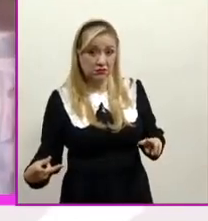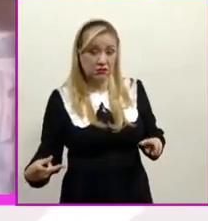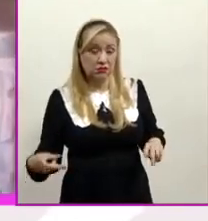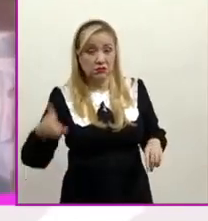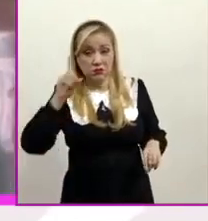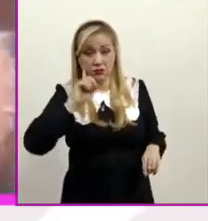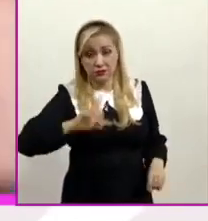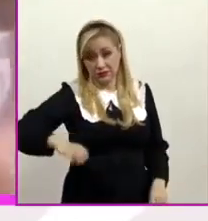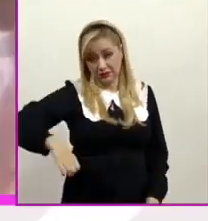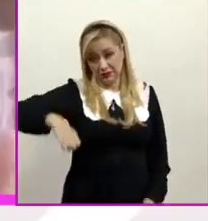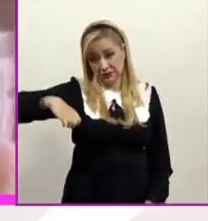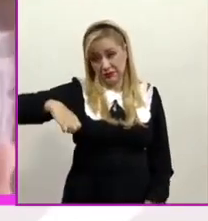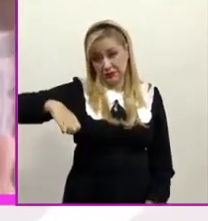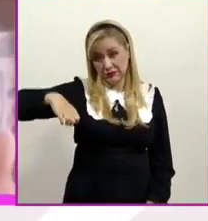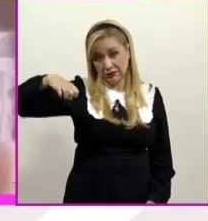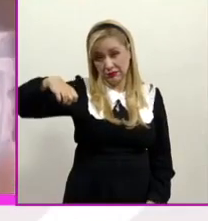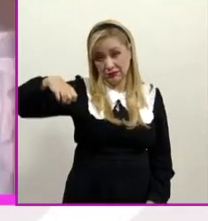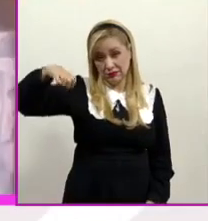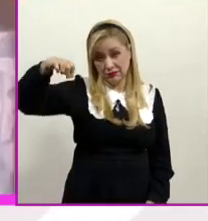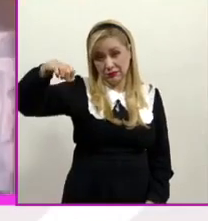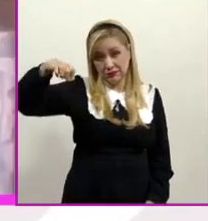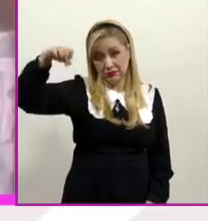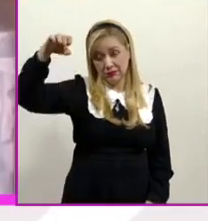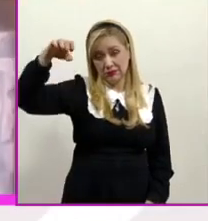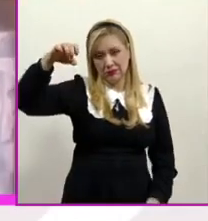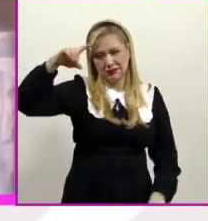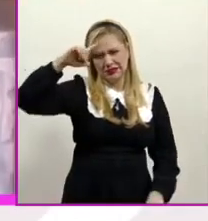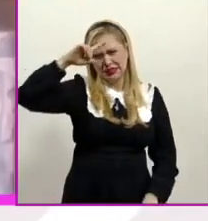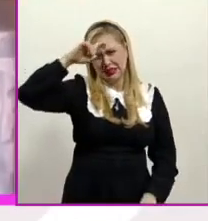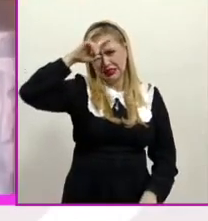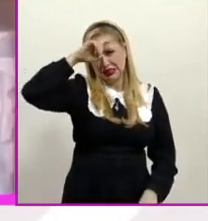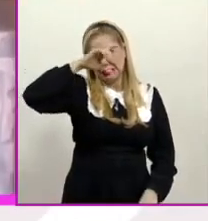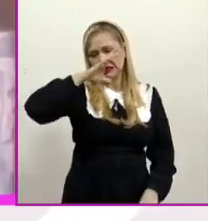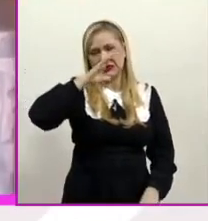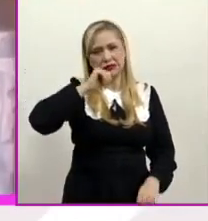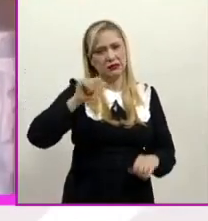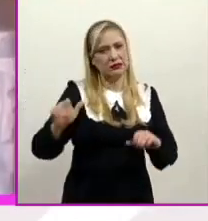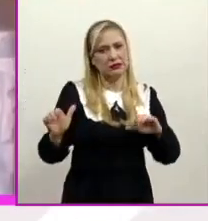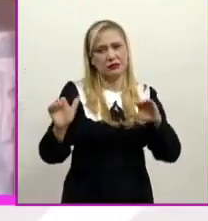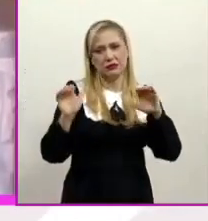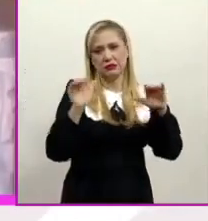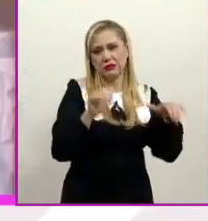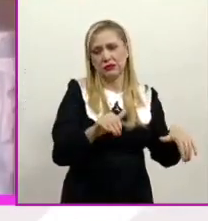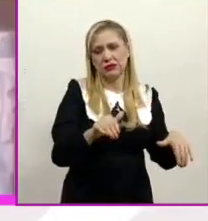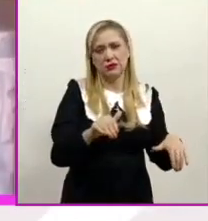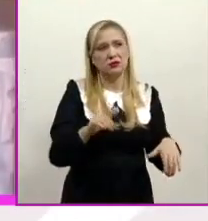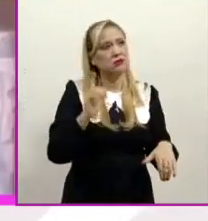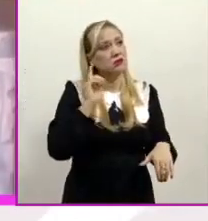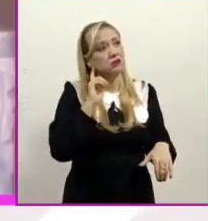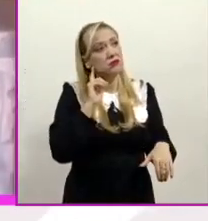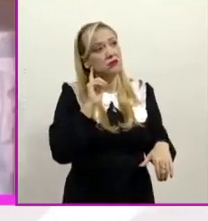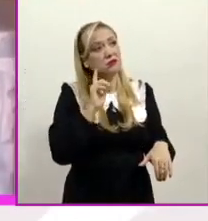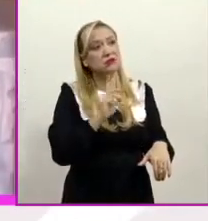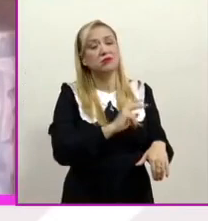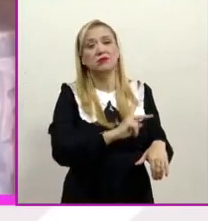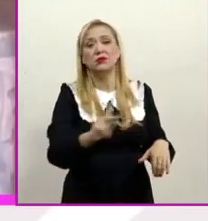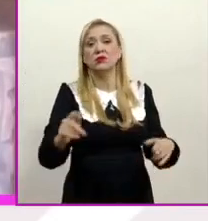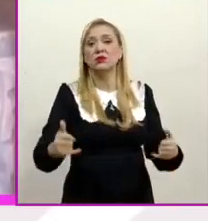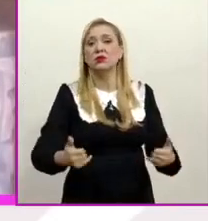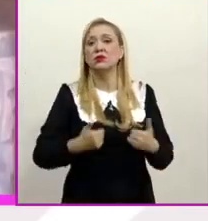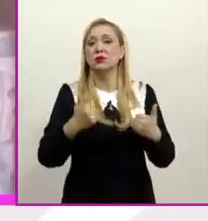Mientras más crece de edad, más difícil se va poniendo, porque hay menos personajes